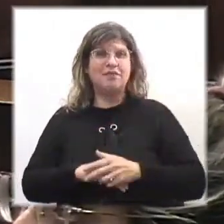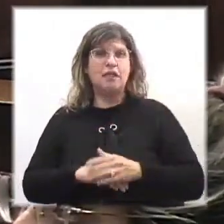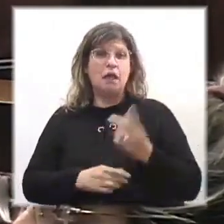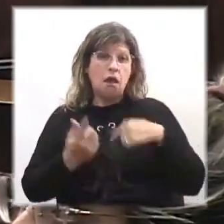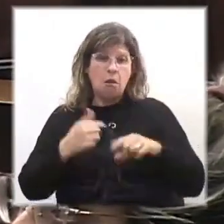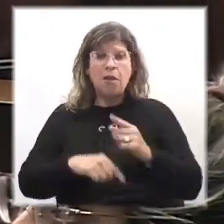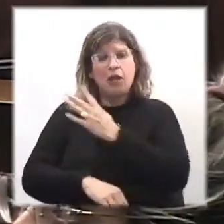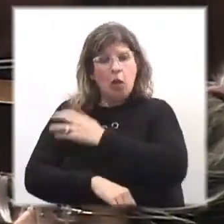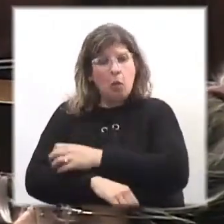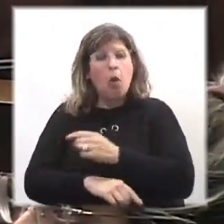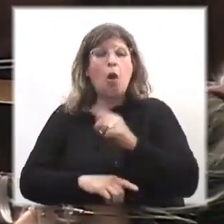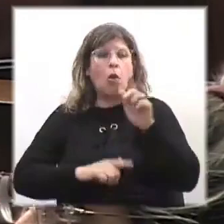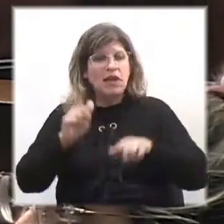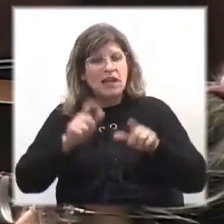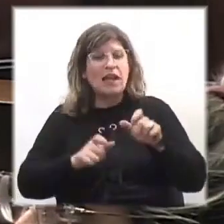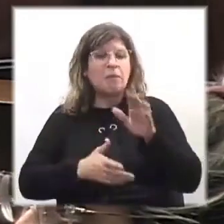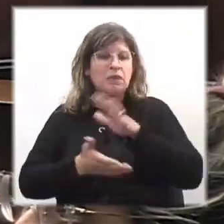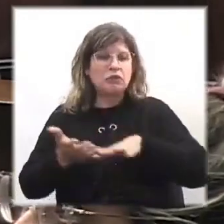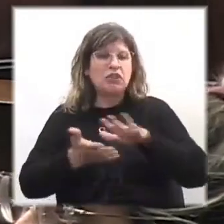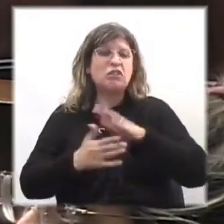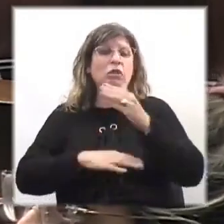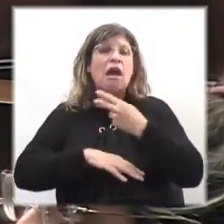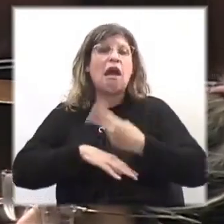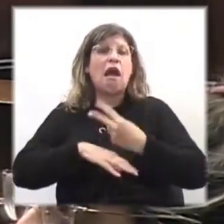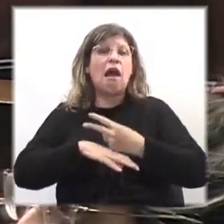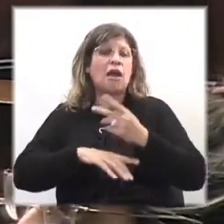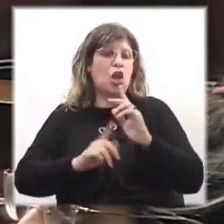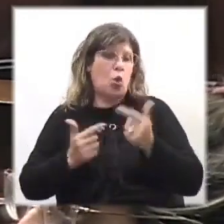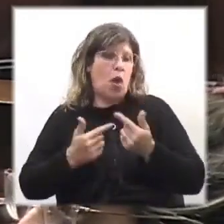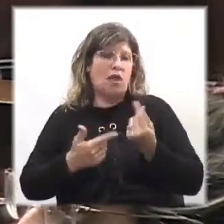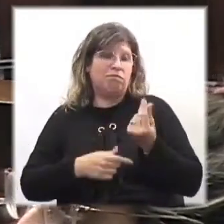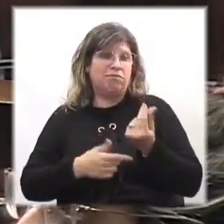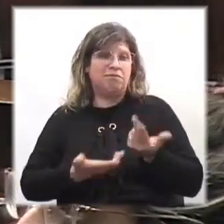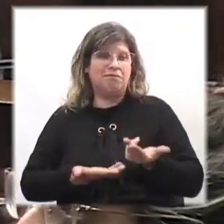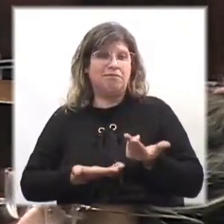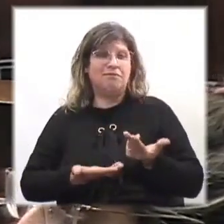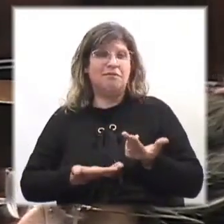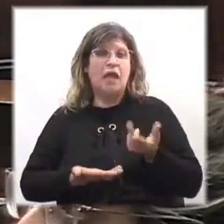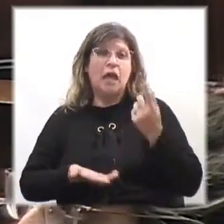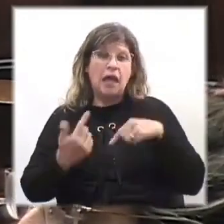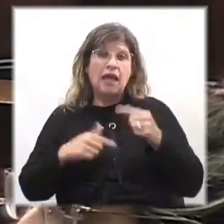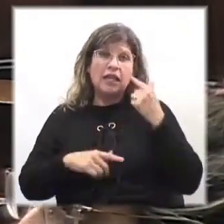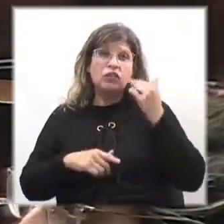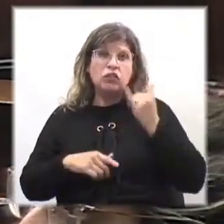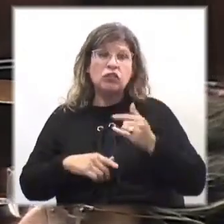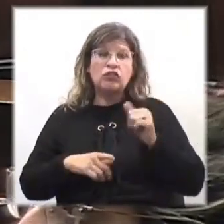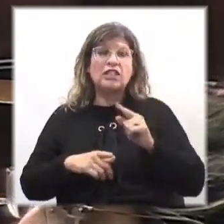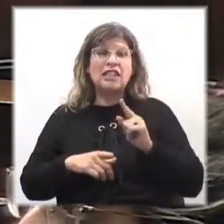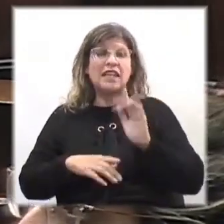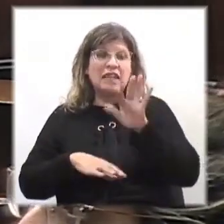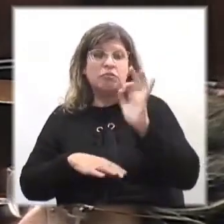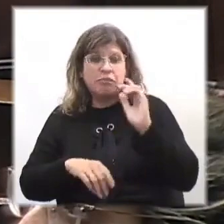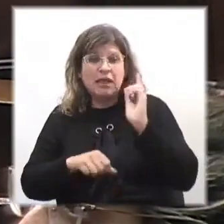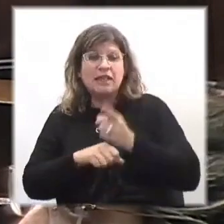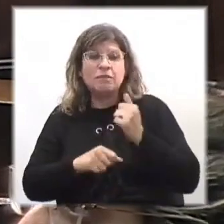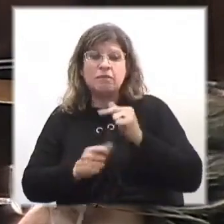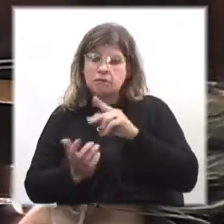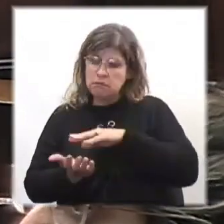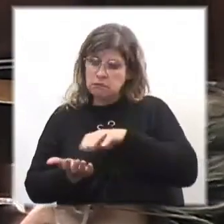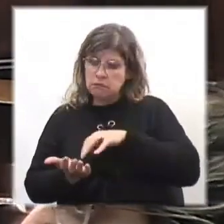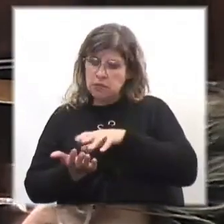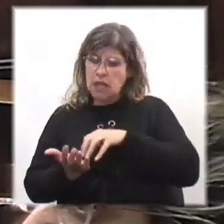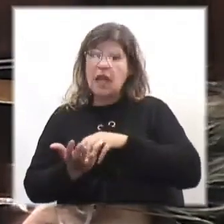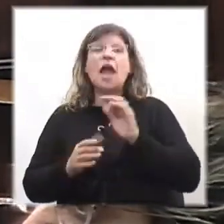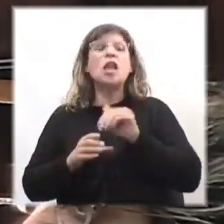pero los pobres la gente en situación de calle no la tienen entonces quienes tiene que tomar las decisiones sacan la calculadora